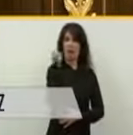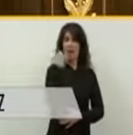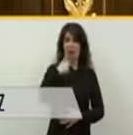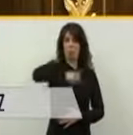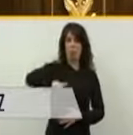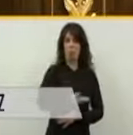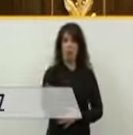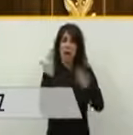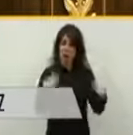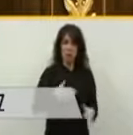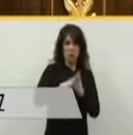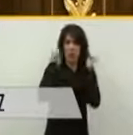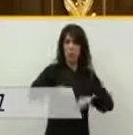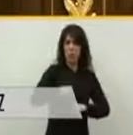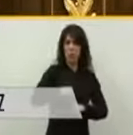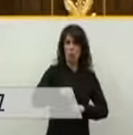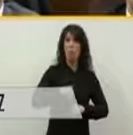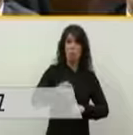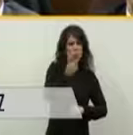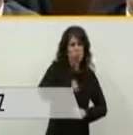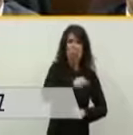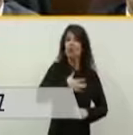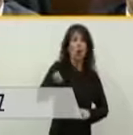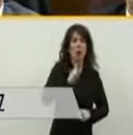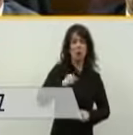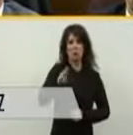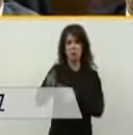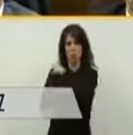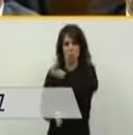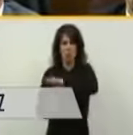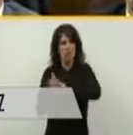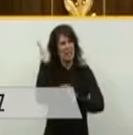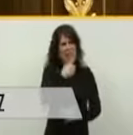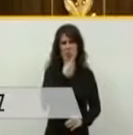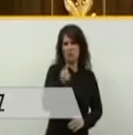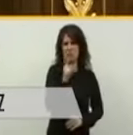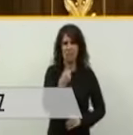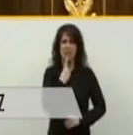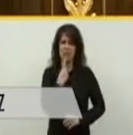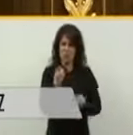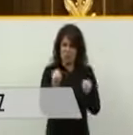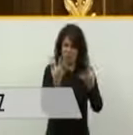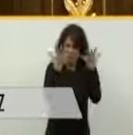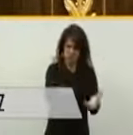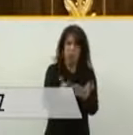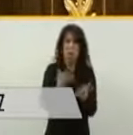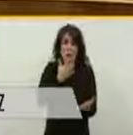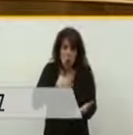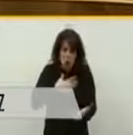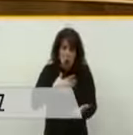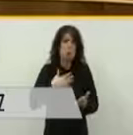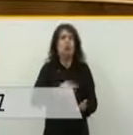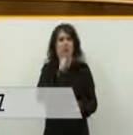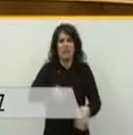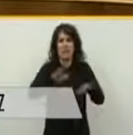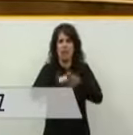Popular siga gobernando. Sé que no es fácil, sé que está lleno de dificultades. Nuestra mano, a partir de esta noche, sigue tendida. Pero igual